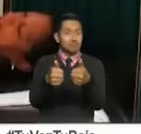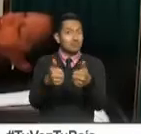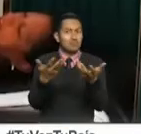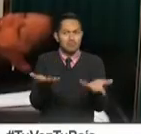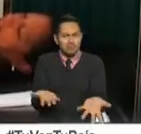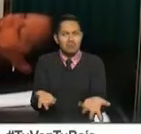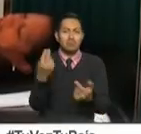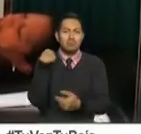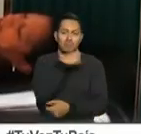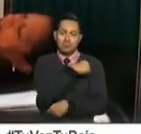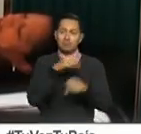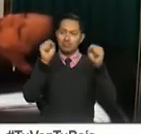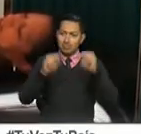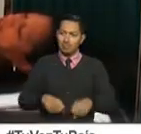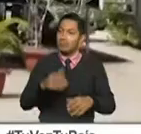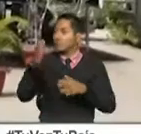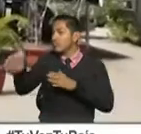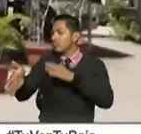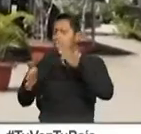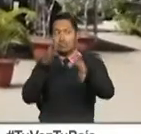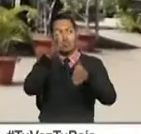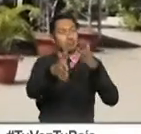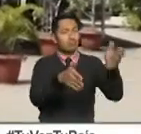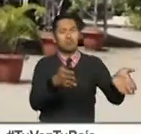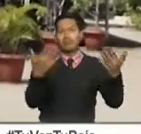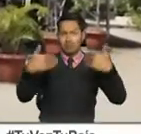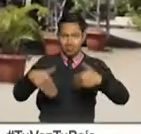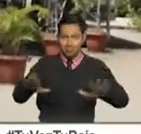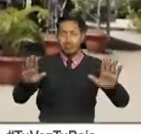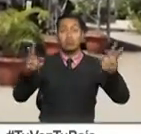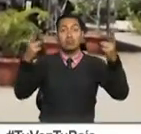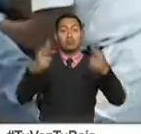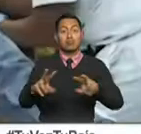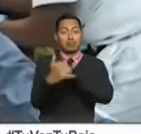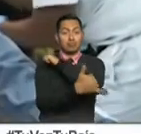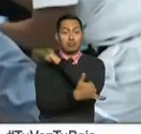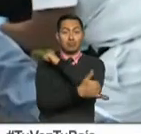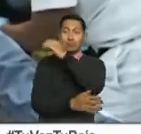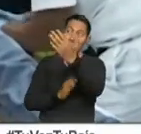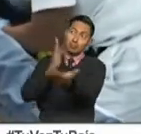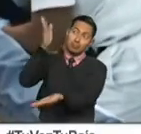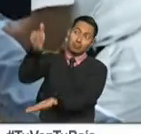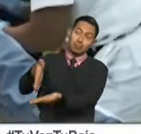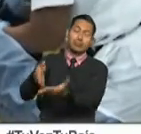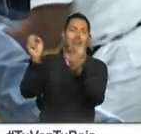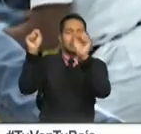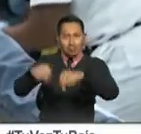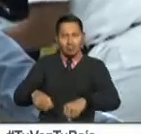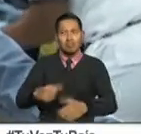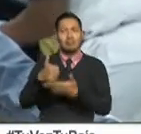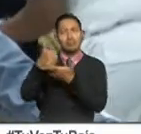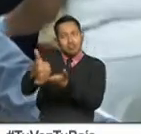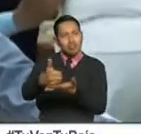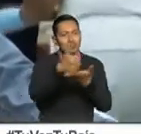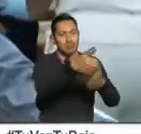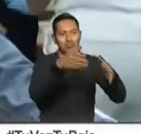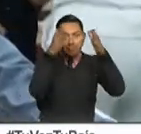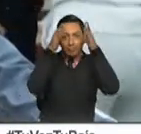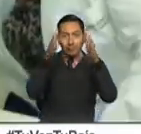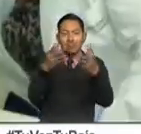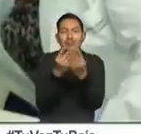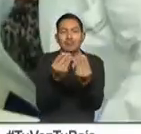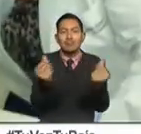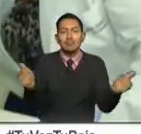estar disponibles en despliegues nacionales e internacionales en casos de emergencia, con el fin de brindar atención de calidad con